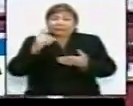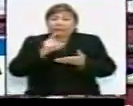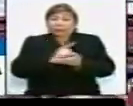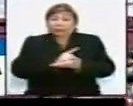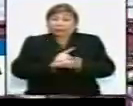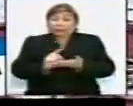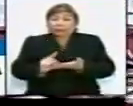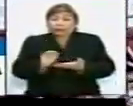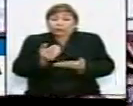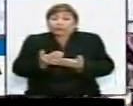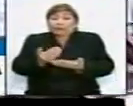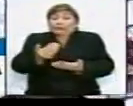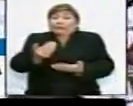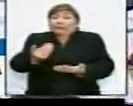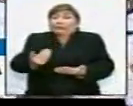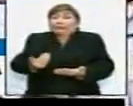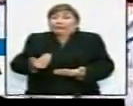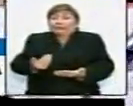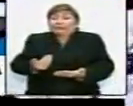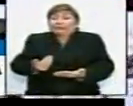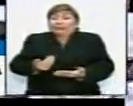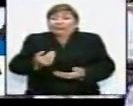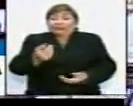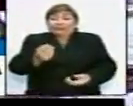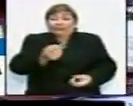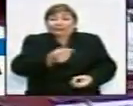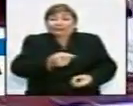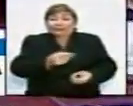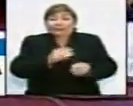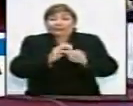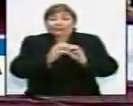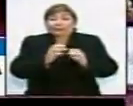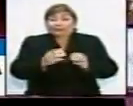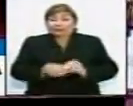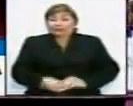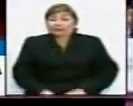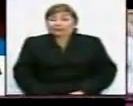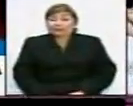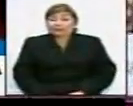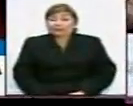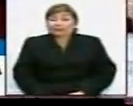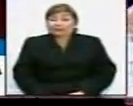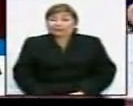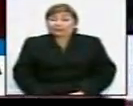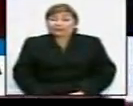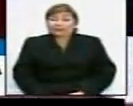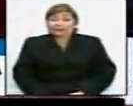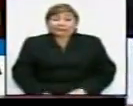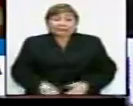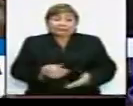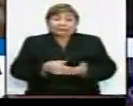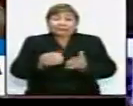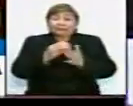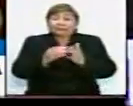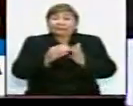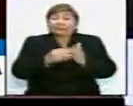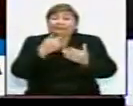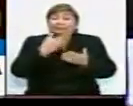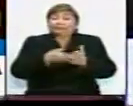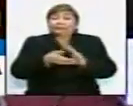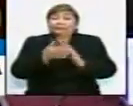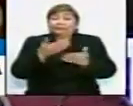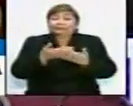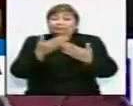semanas antes que ustedes conozcan el marco macroeconómico, el marco se nos fue enviado al Consejo